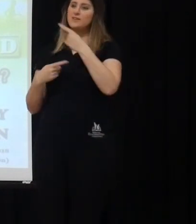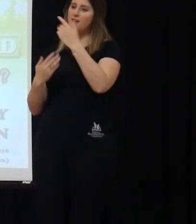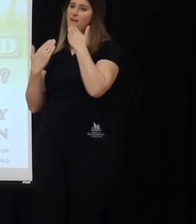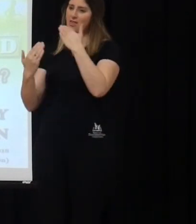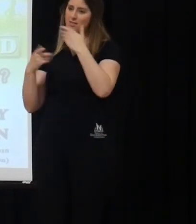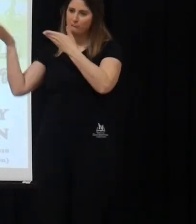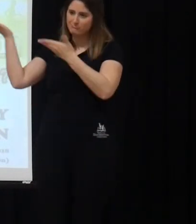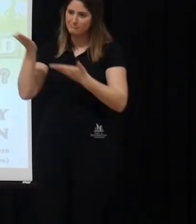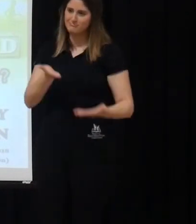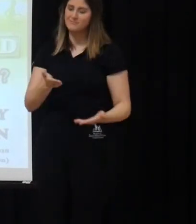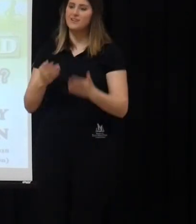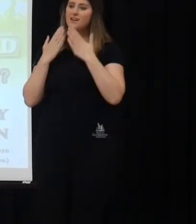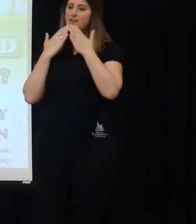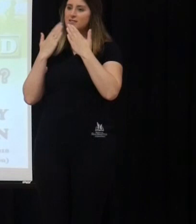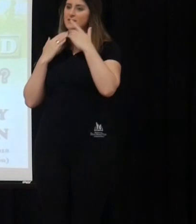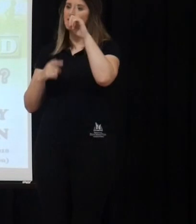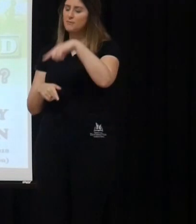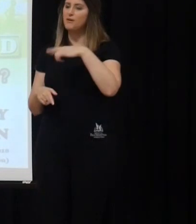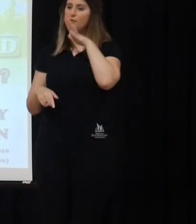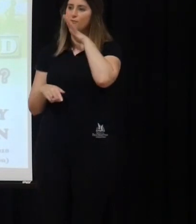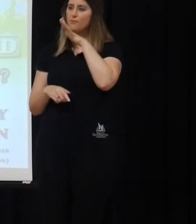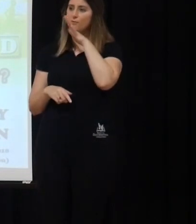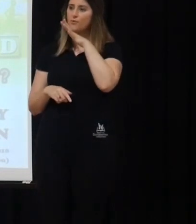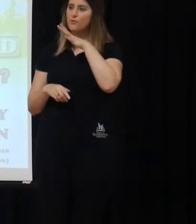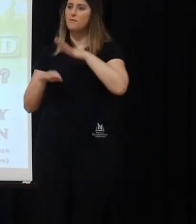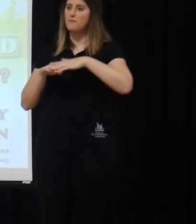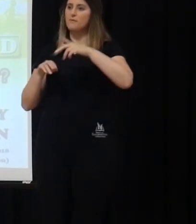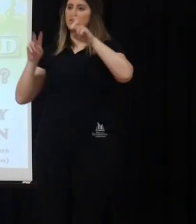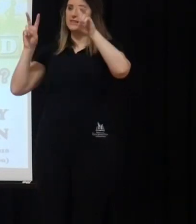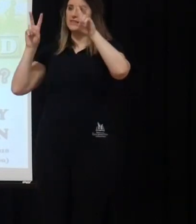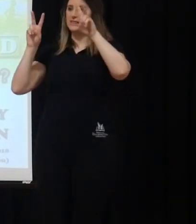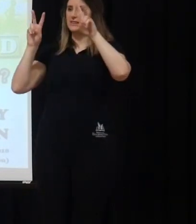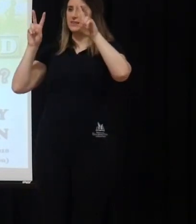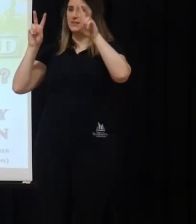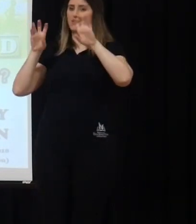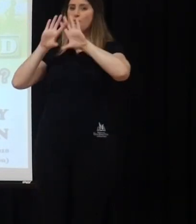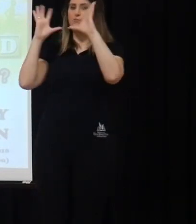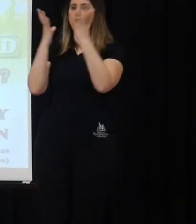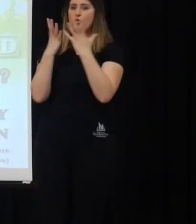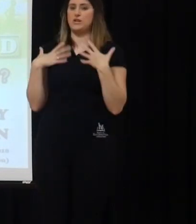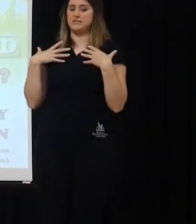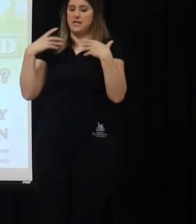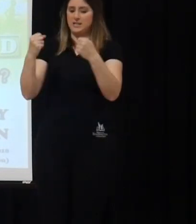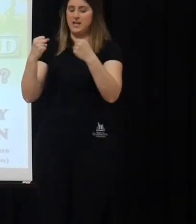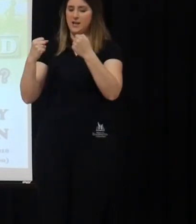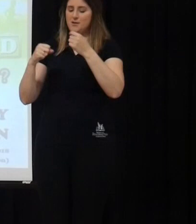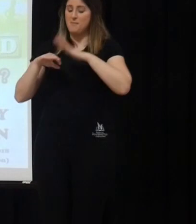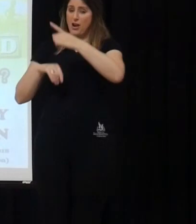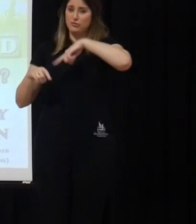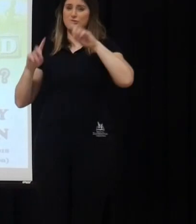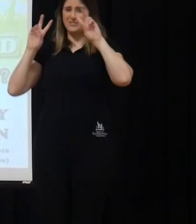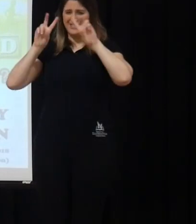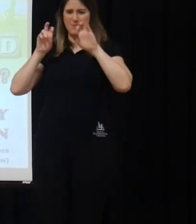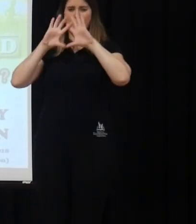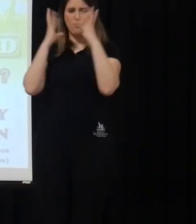invitación, muy agradecido por poder compartir. Para nosotros en el mundo de la sanidad es muy importante